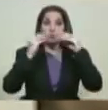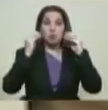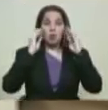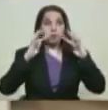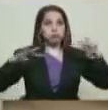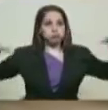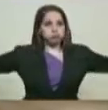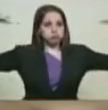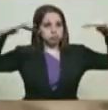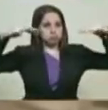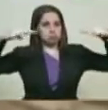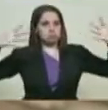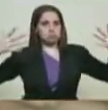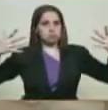Nosotros somos un país tranquilo, somos gente humilde.